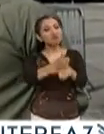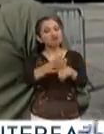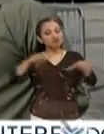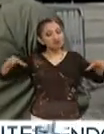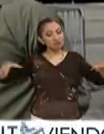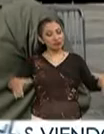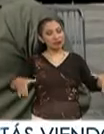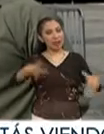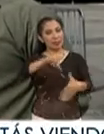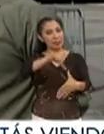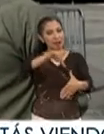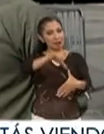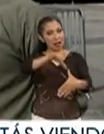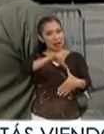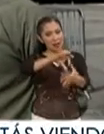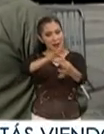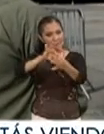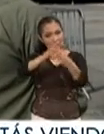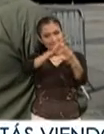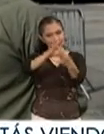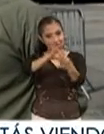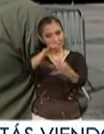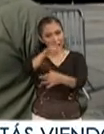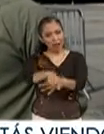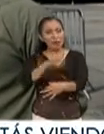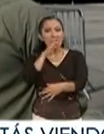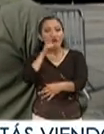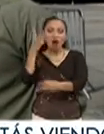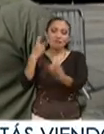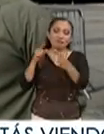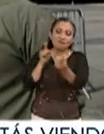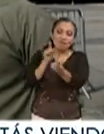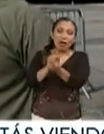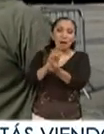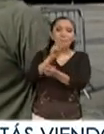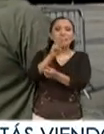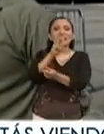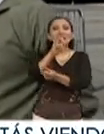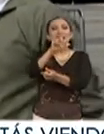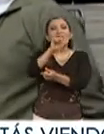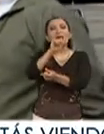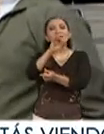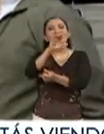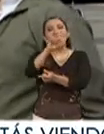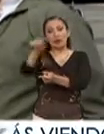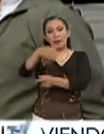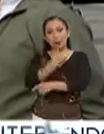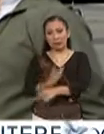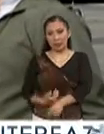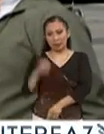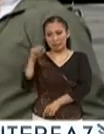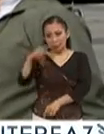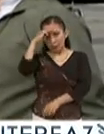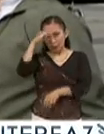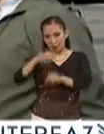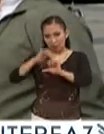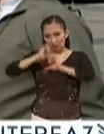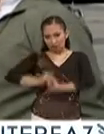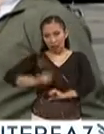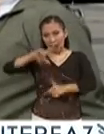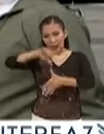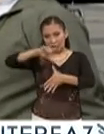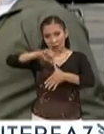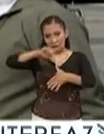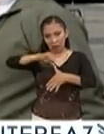unidad latinoamericana. Y quién mejor que esté con nosotros que Priscila Franco. Ella es la presidenta de este memorial latinoamericano,